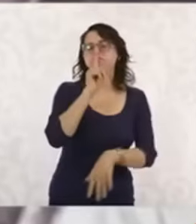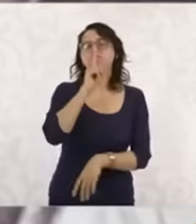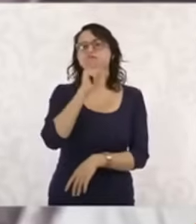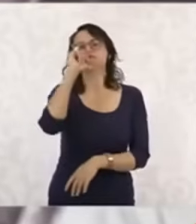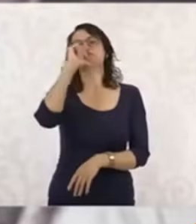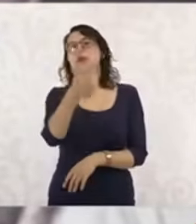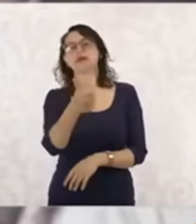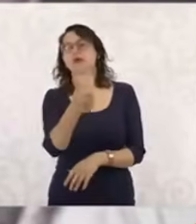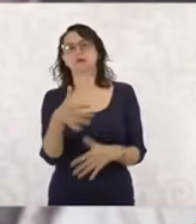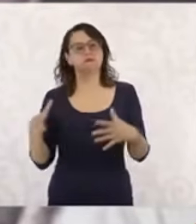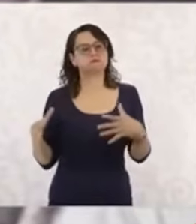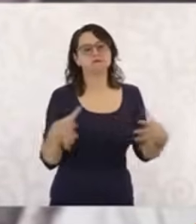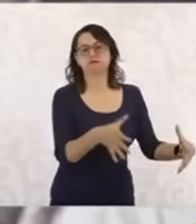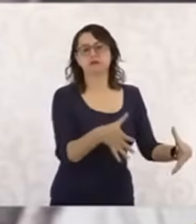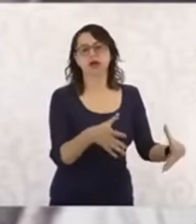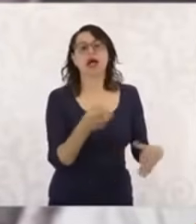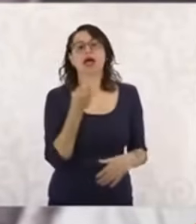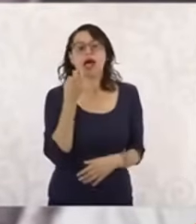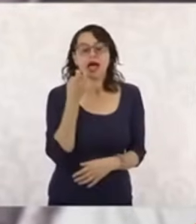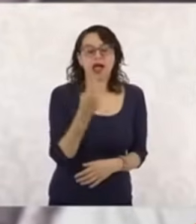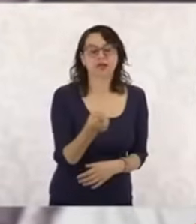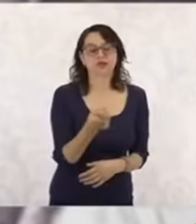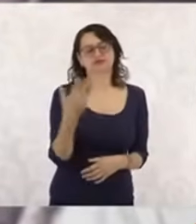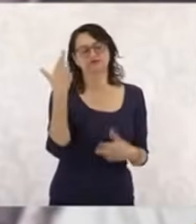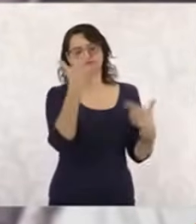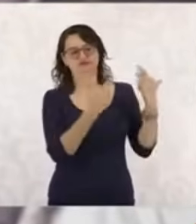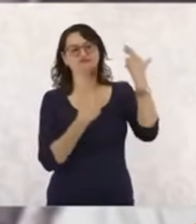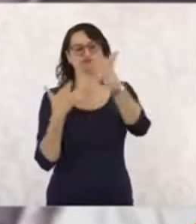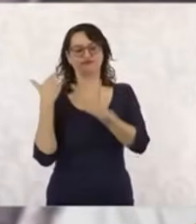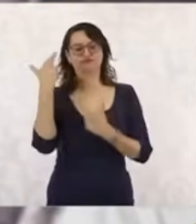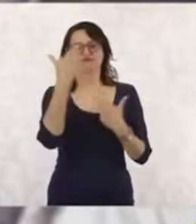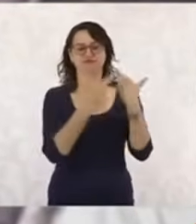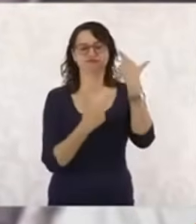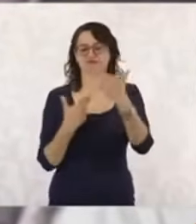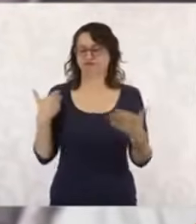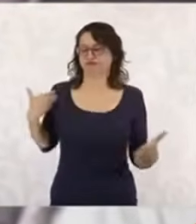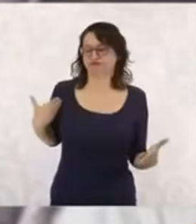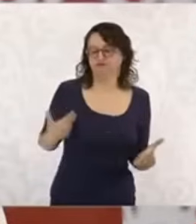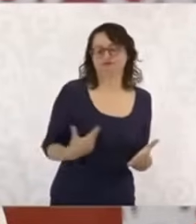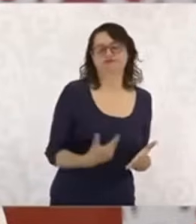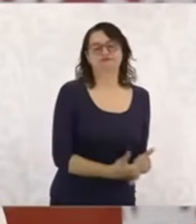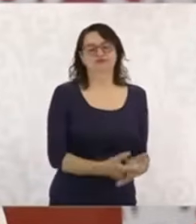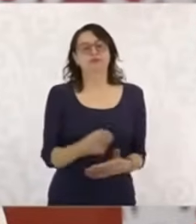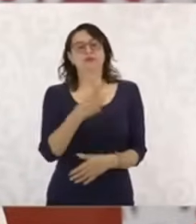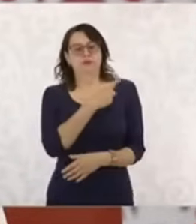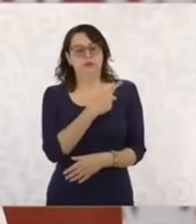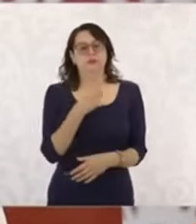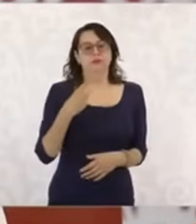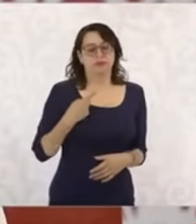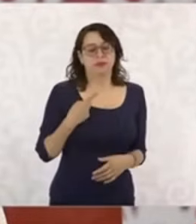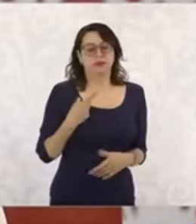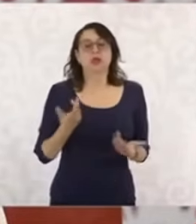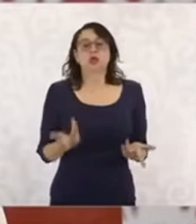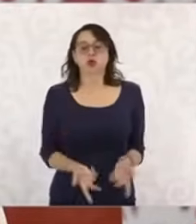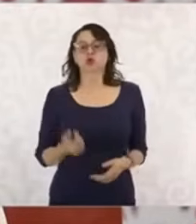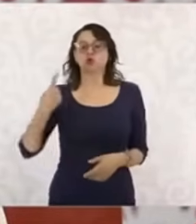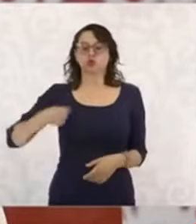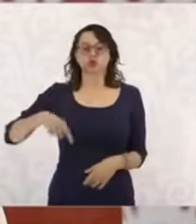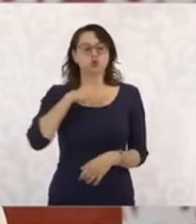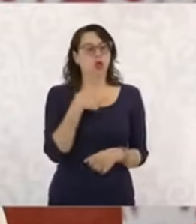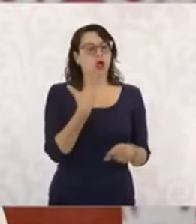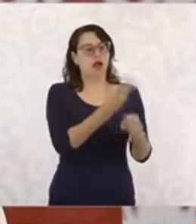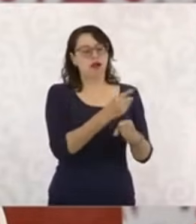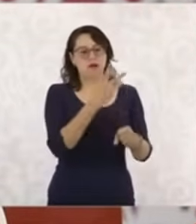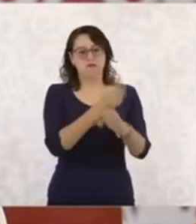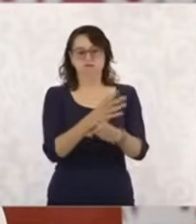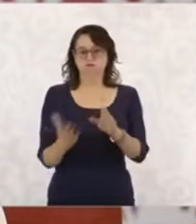las obras estratégicas que estamos realizando de agua potable, de las obras que estamos realizando para la tecnificación, uno de